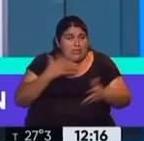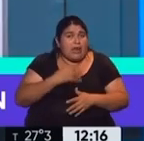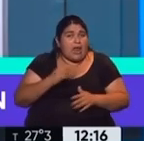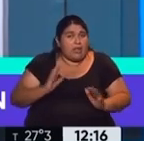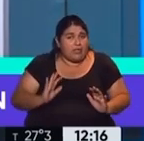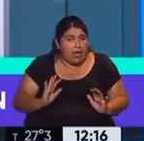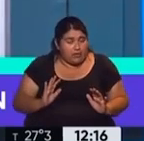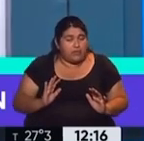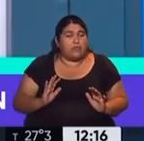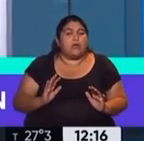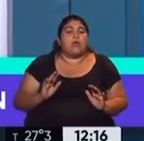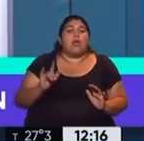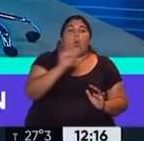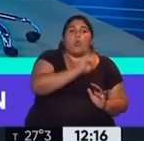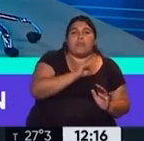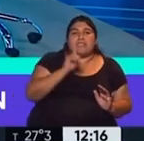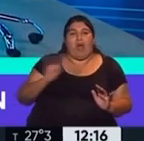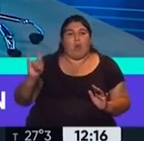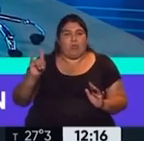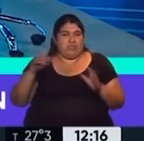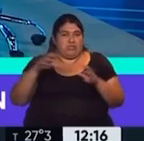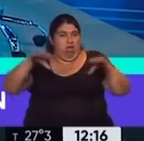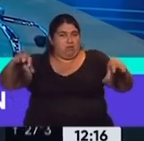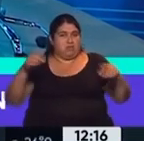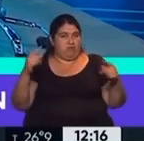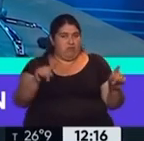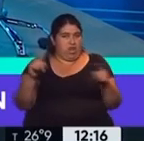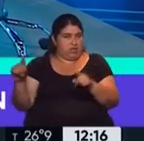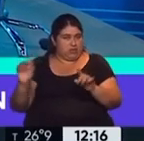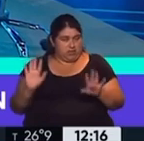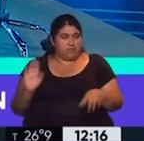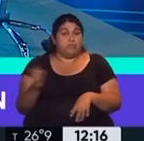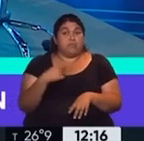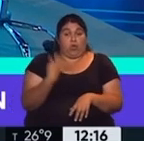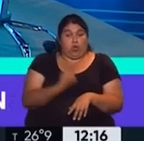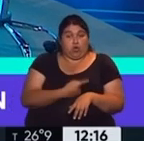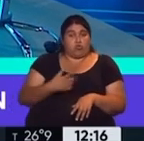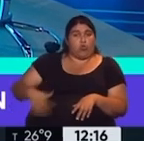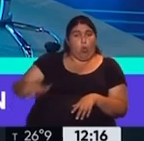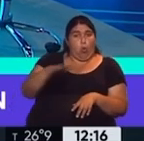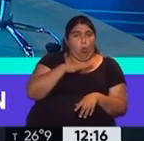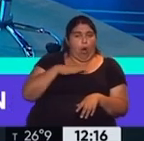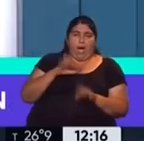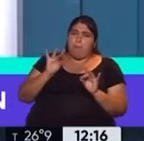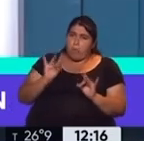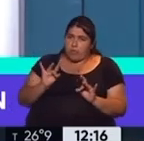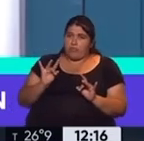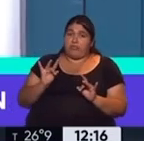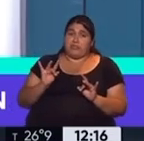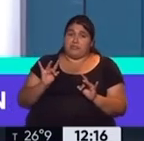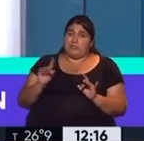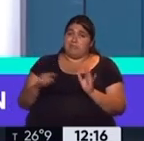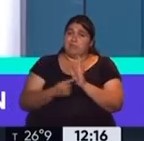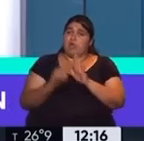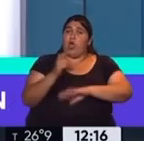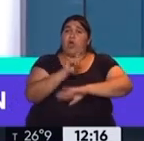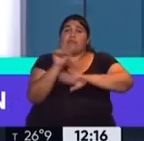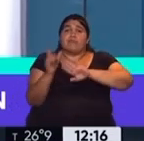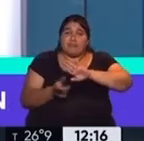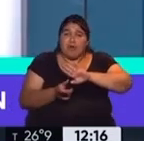distinta una de universidad de otra entonces nosotros estamos en un lugar crítico que es el conurbano y